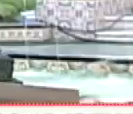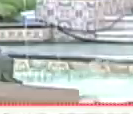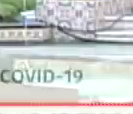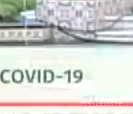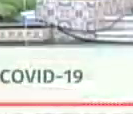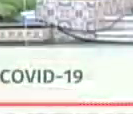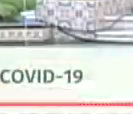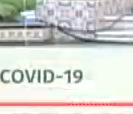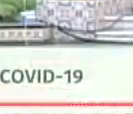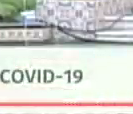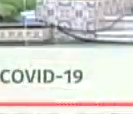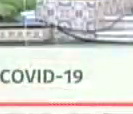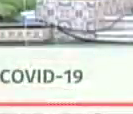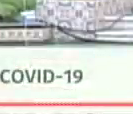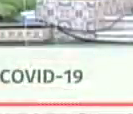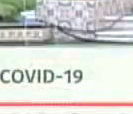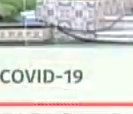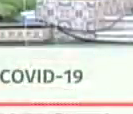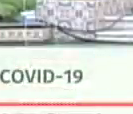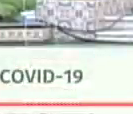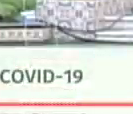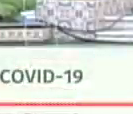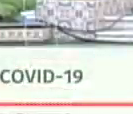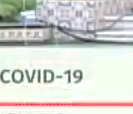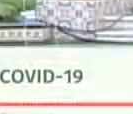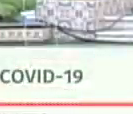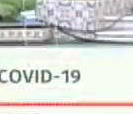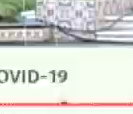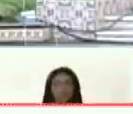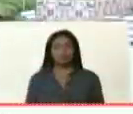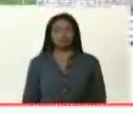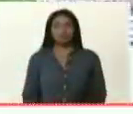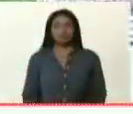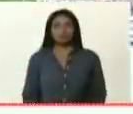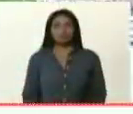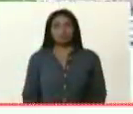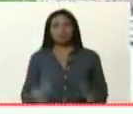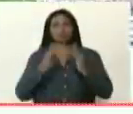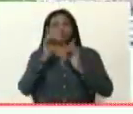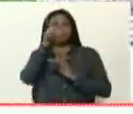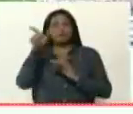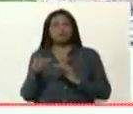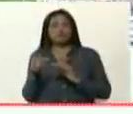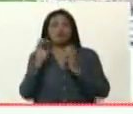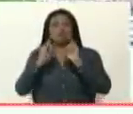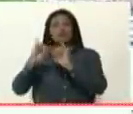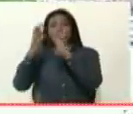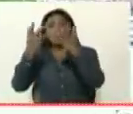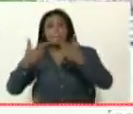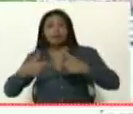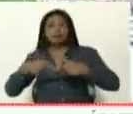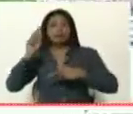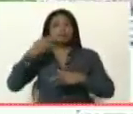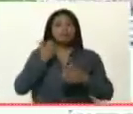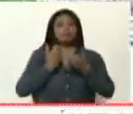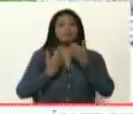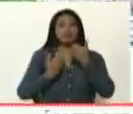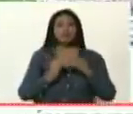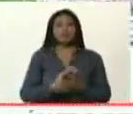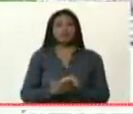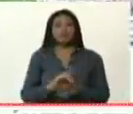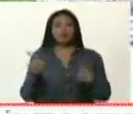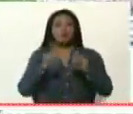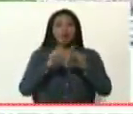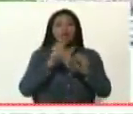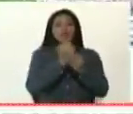paciente positivo de COVID-19 en esta misma empresa, es donde labora como